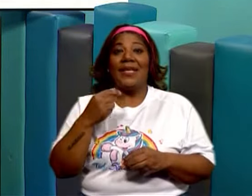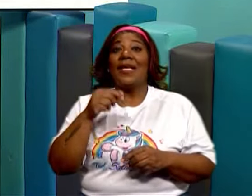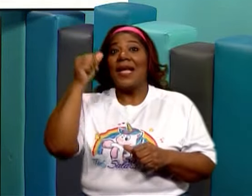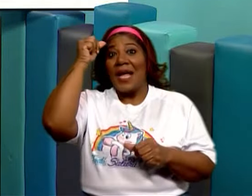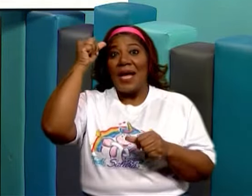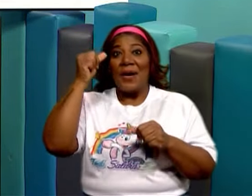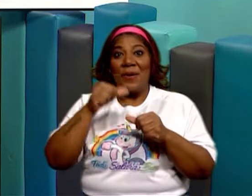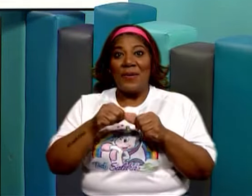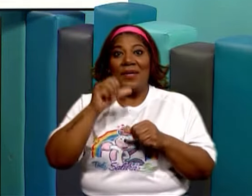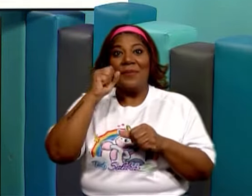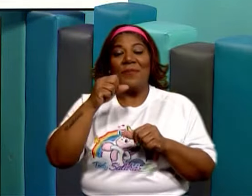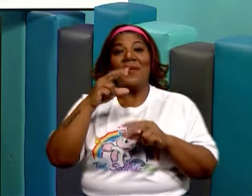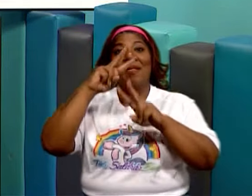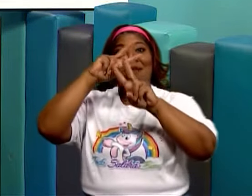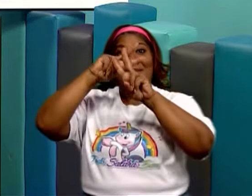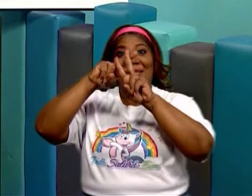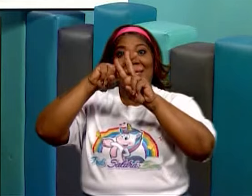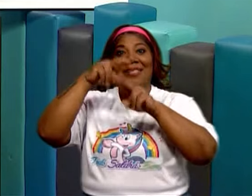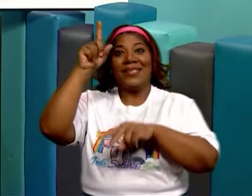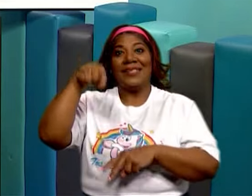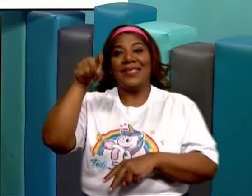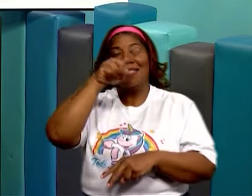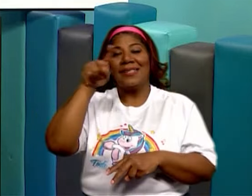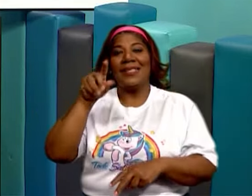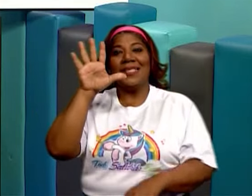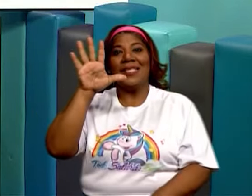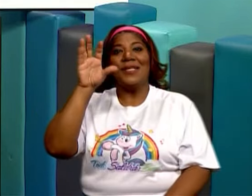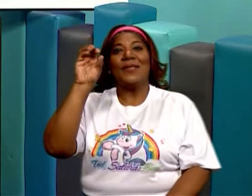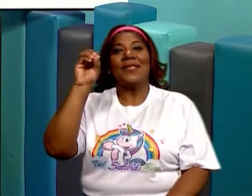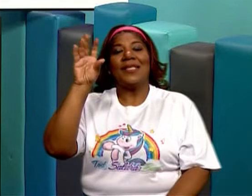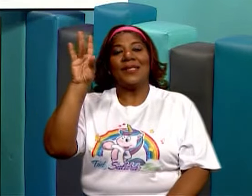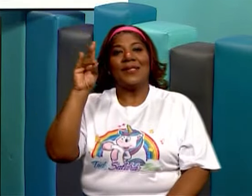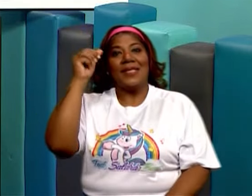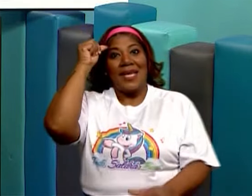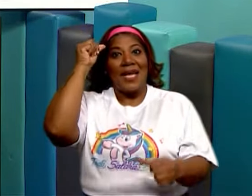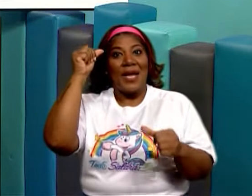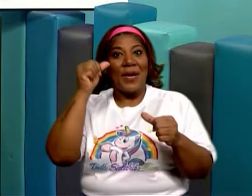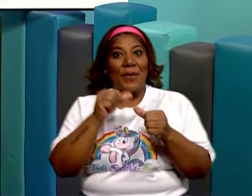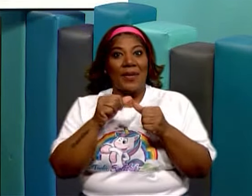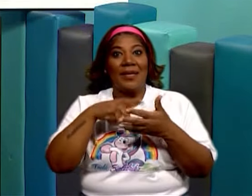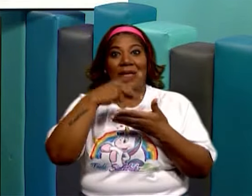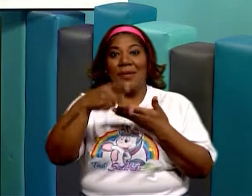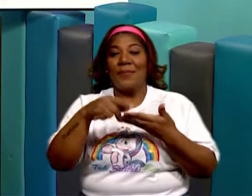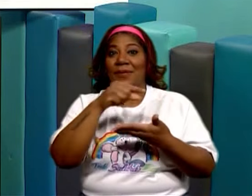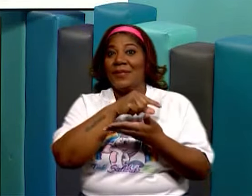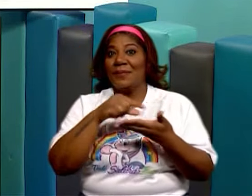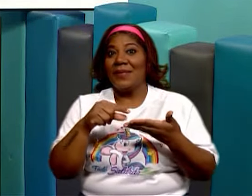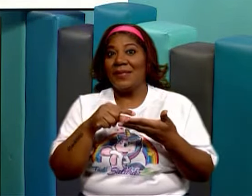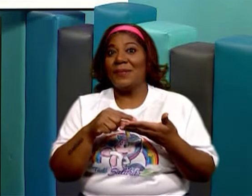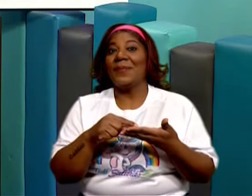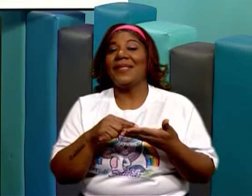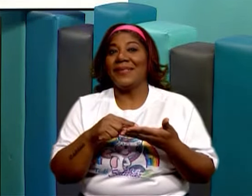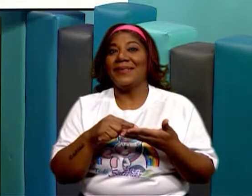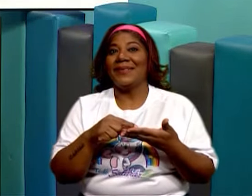hashtag Estrella507. Y recuerden, chicos, los espero la próxima semana con los materiales